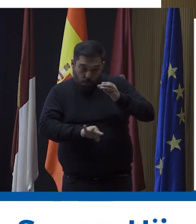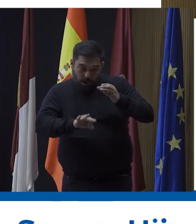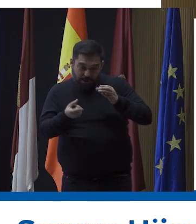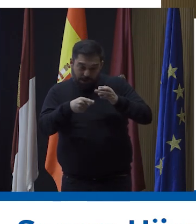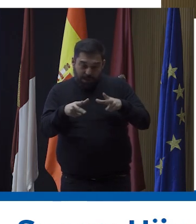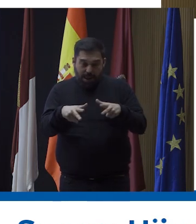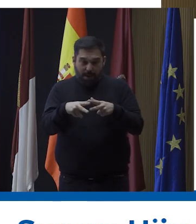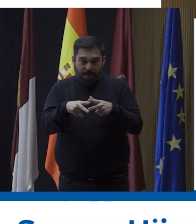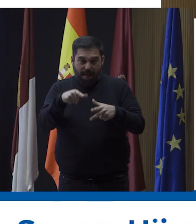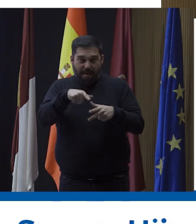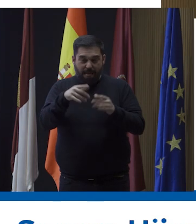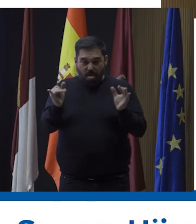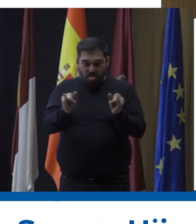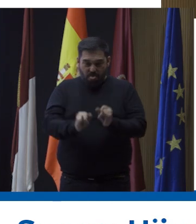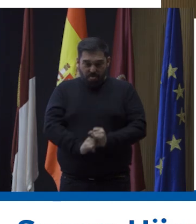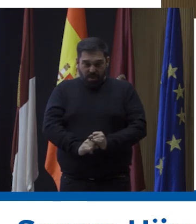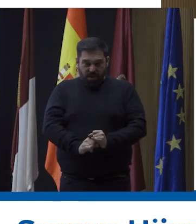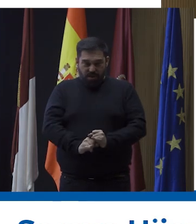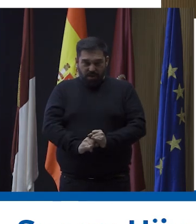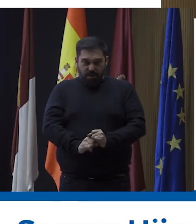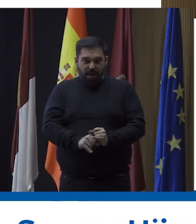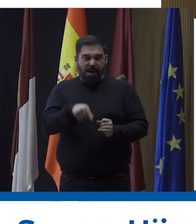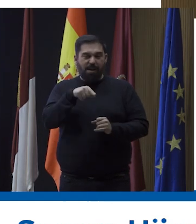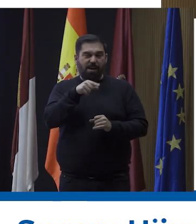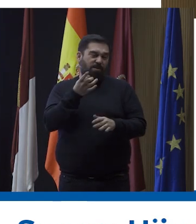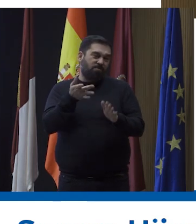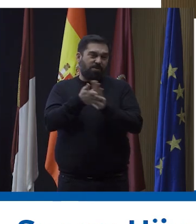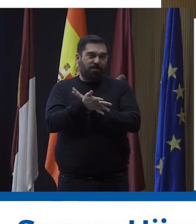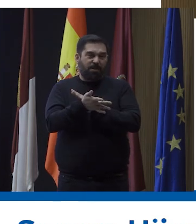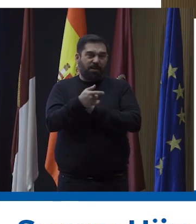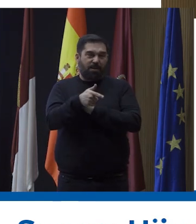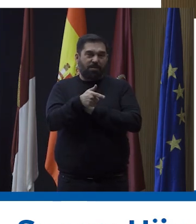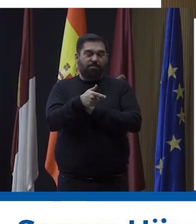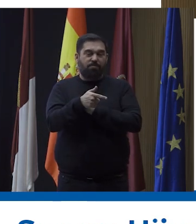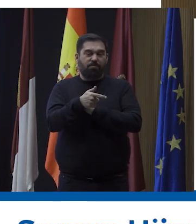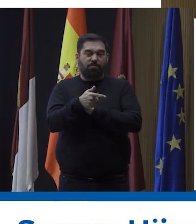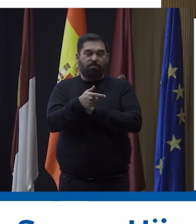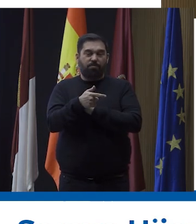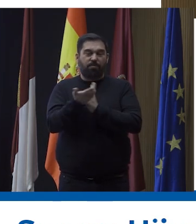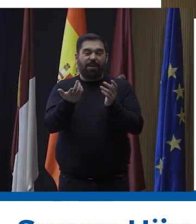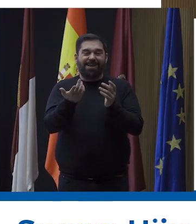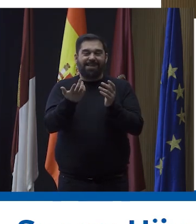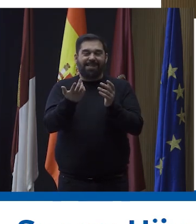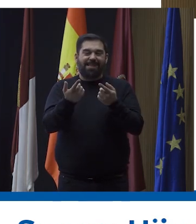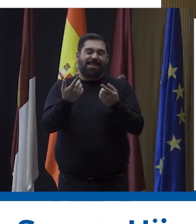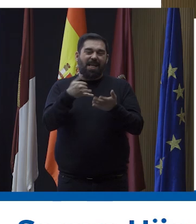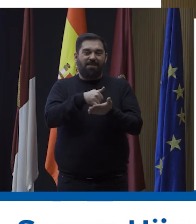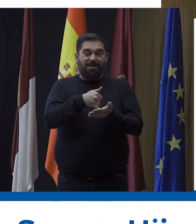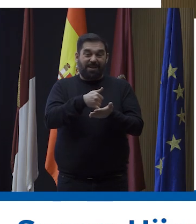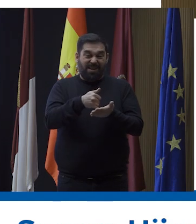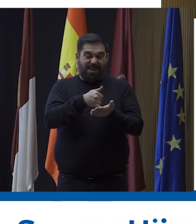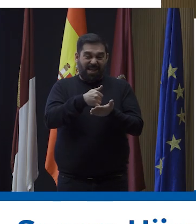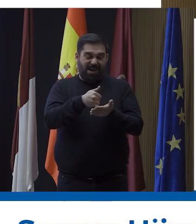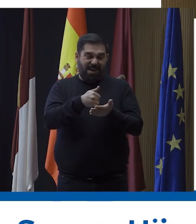la edad un adelgazamiento, como iremos viendo más adelante, y todo esto hace que pierda turgencia y que la vejiga se vuelva un poco